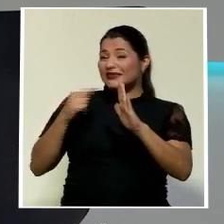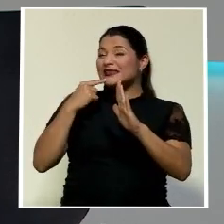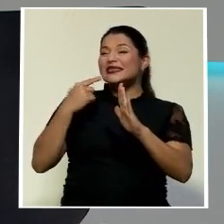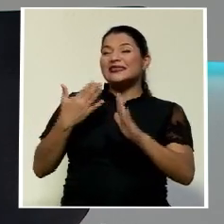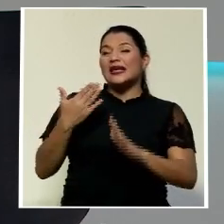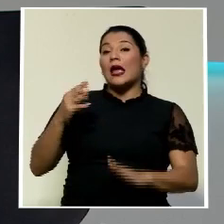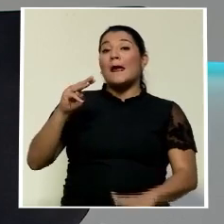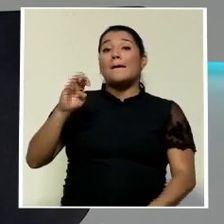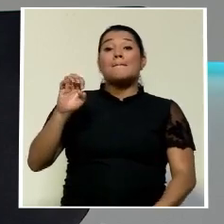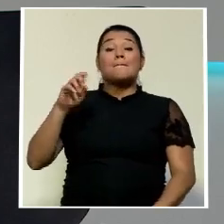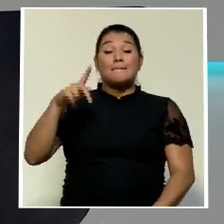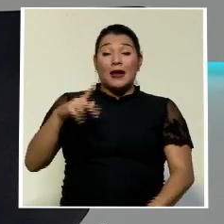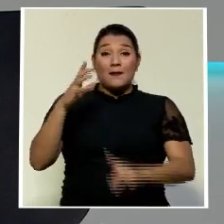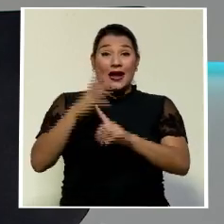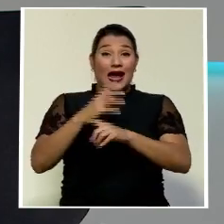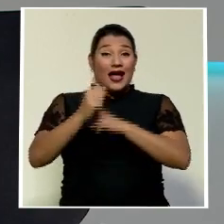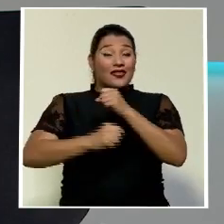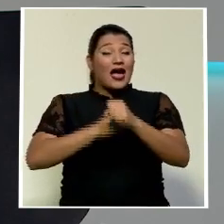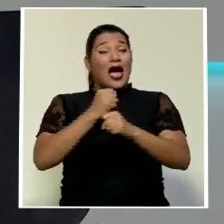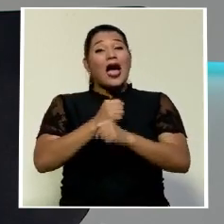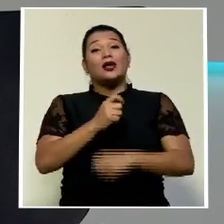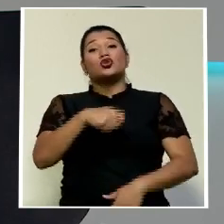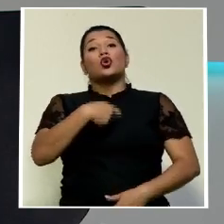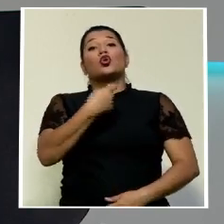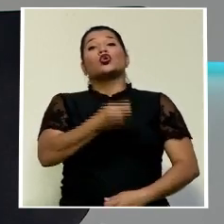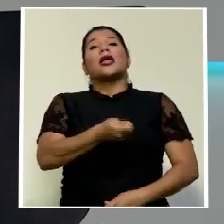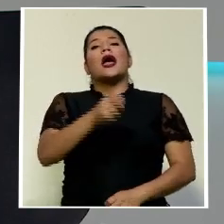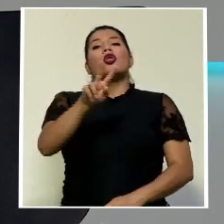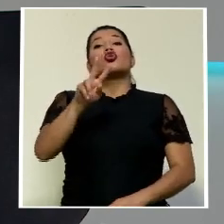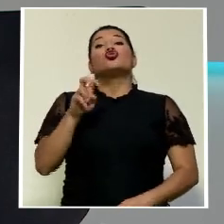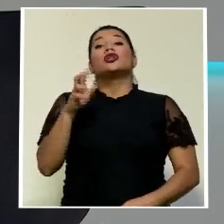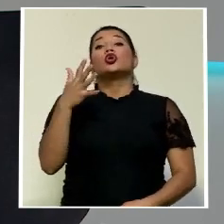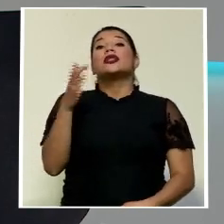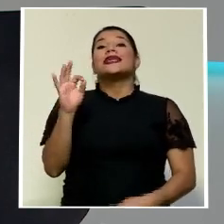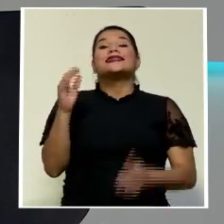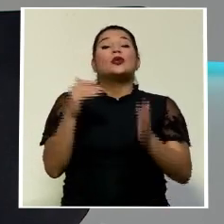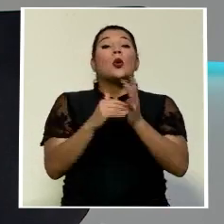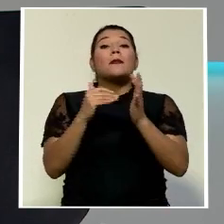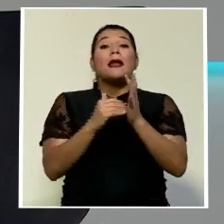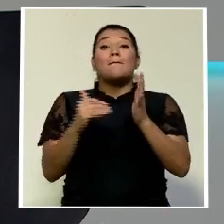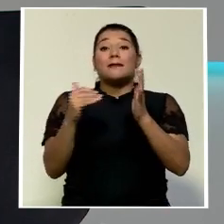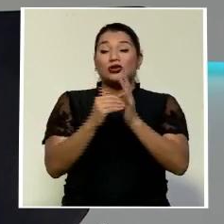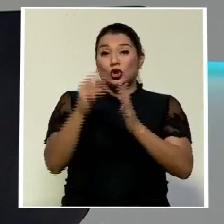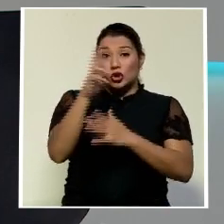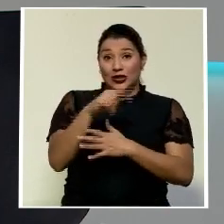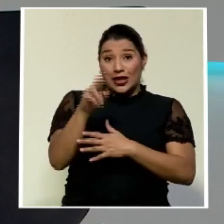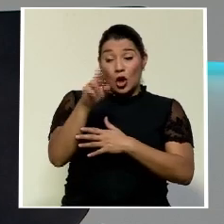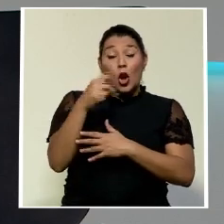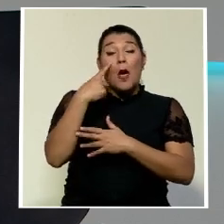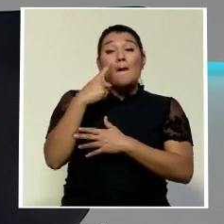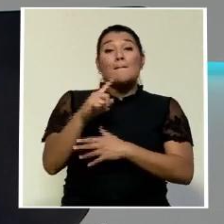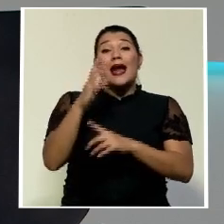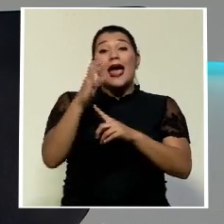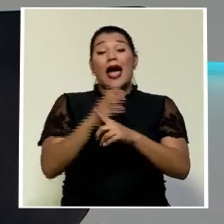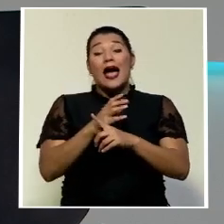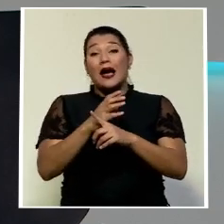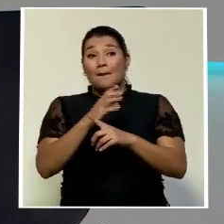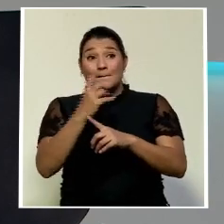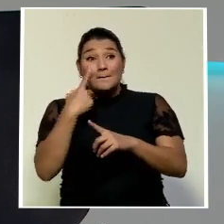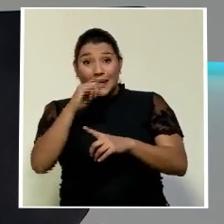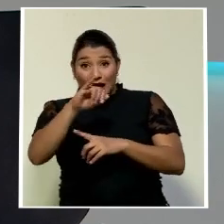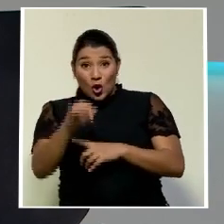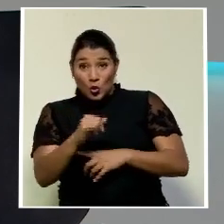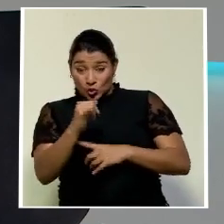MEP gira cada año poco más de 219.000 millones de colones a las juntas sin verificar